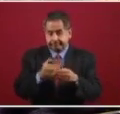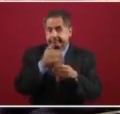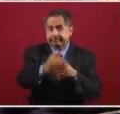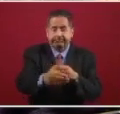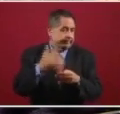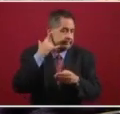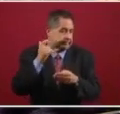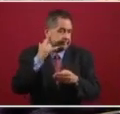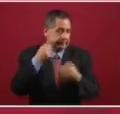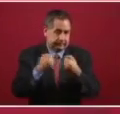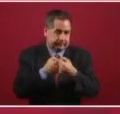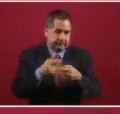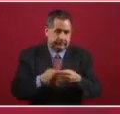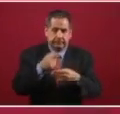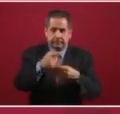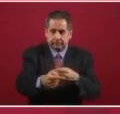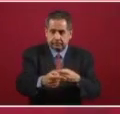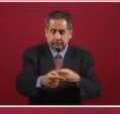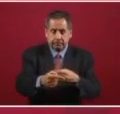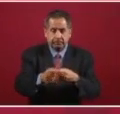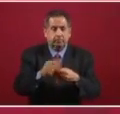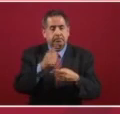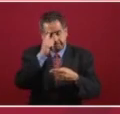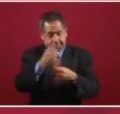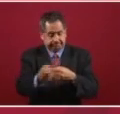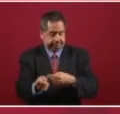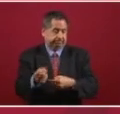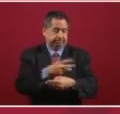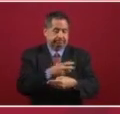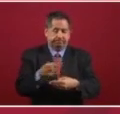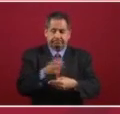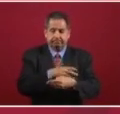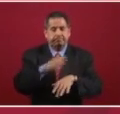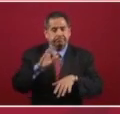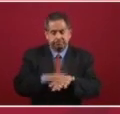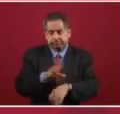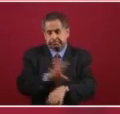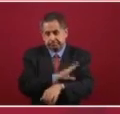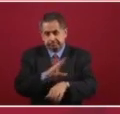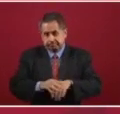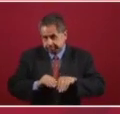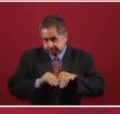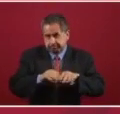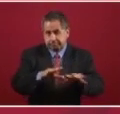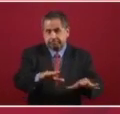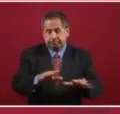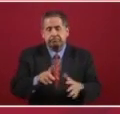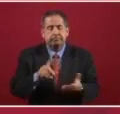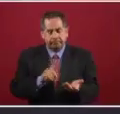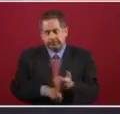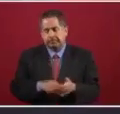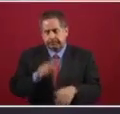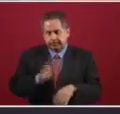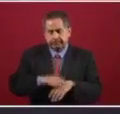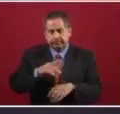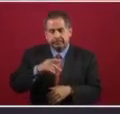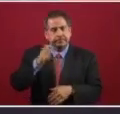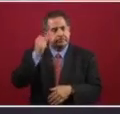California, para pasar más energía cuando se requiera, sobre todo en las condiciones de